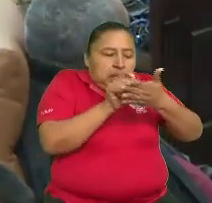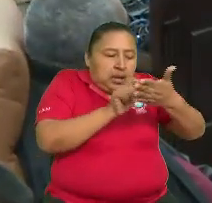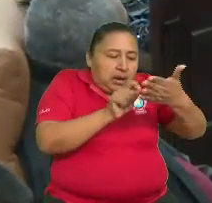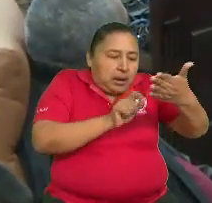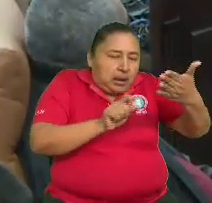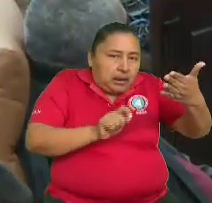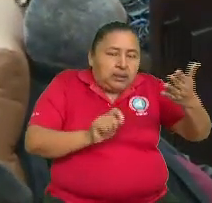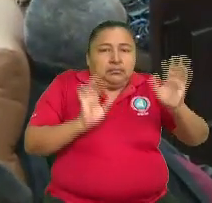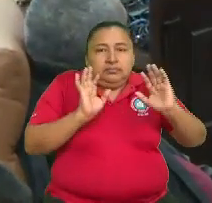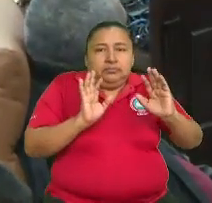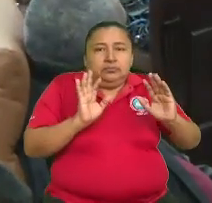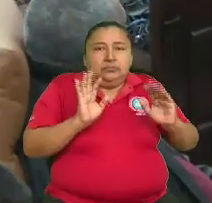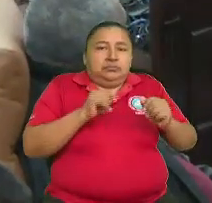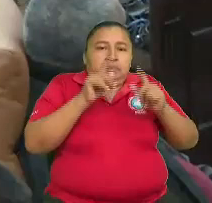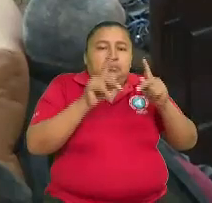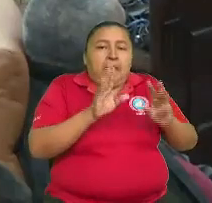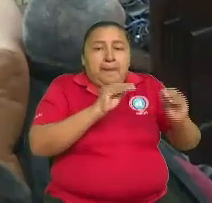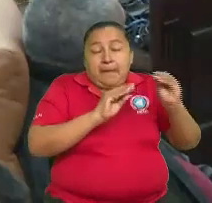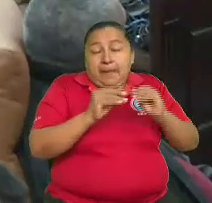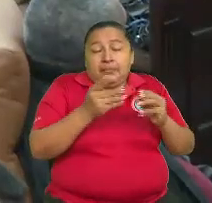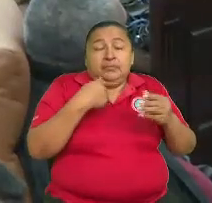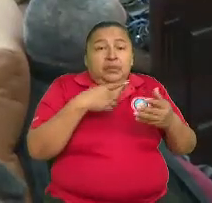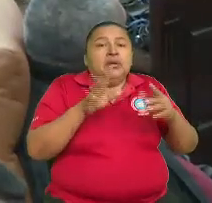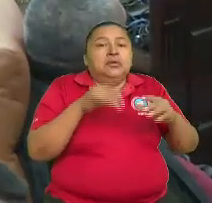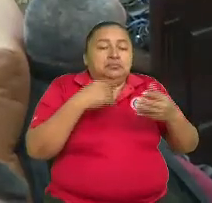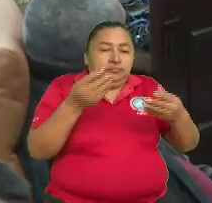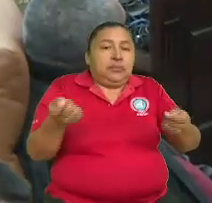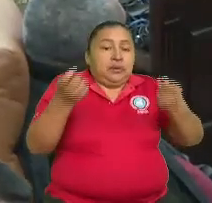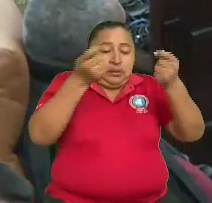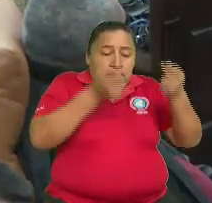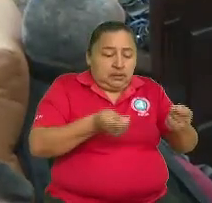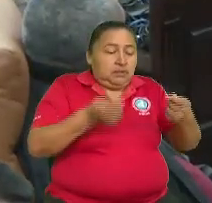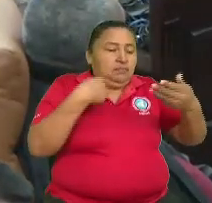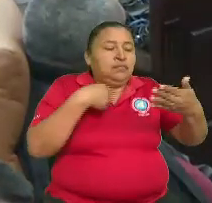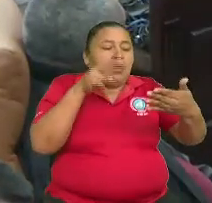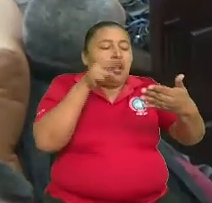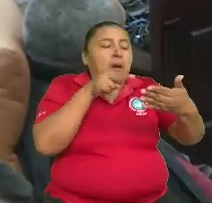discurso que evidentemente vienen a leer aquí.